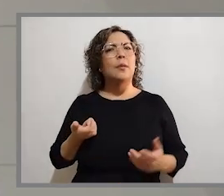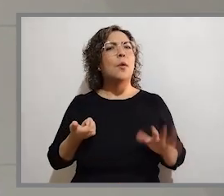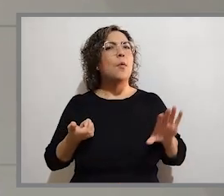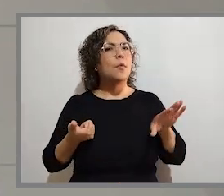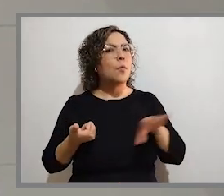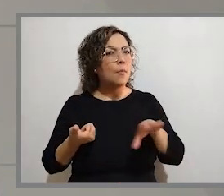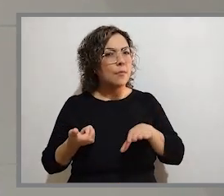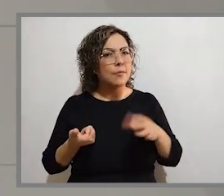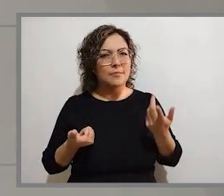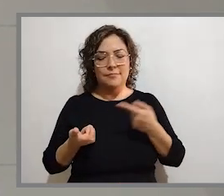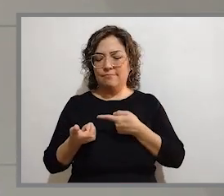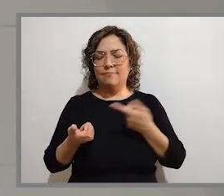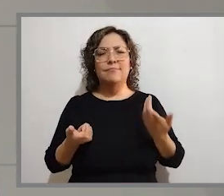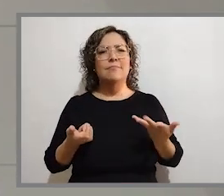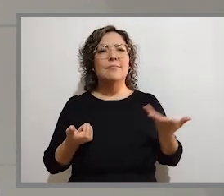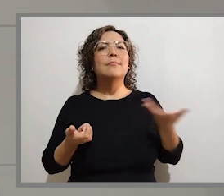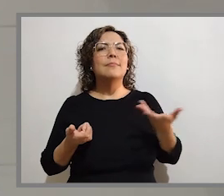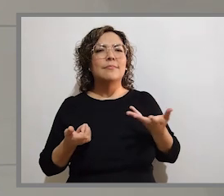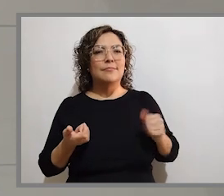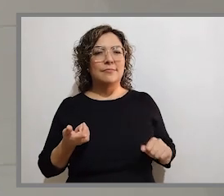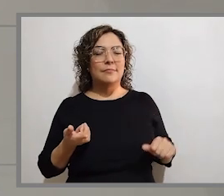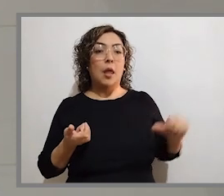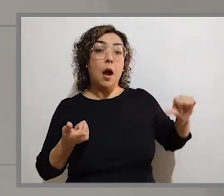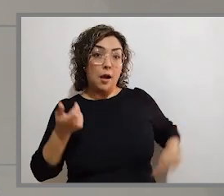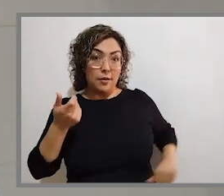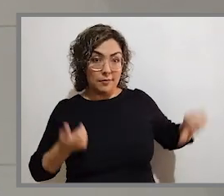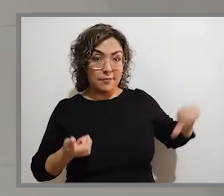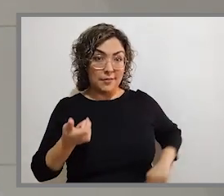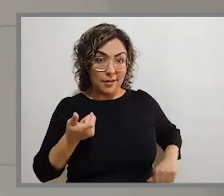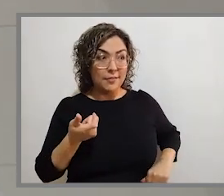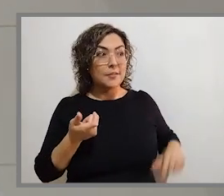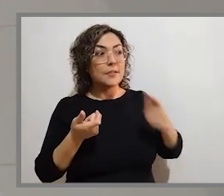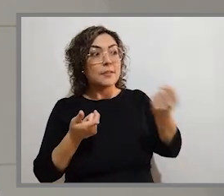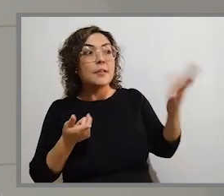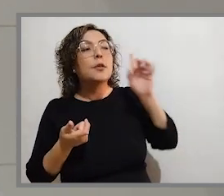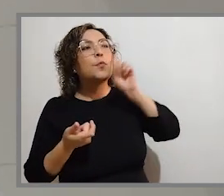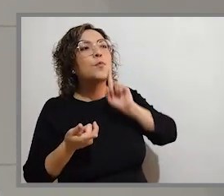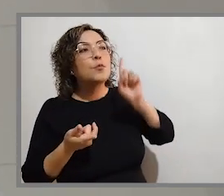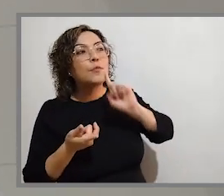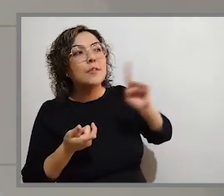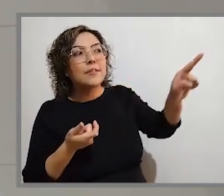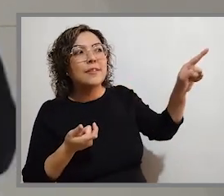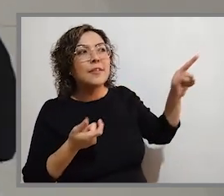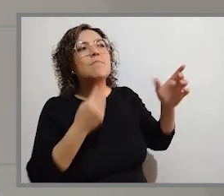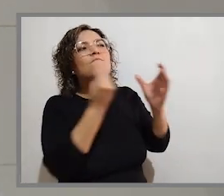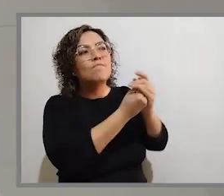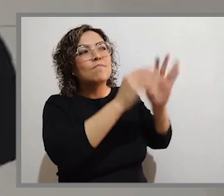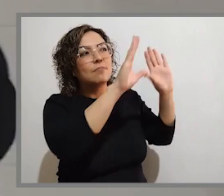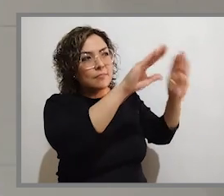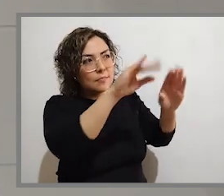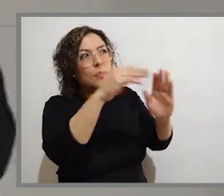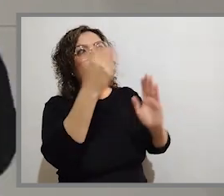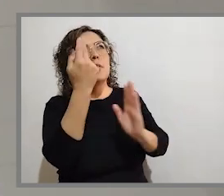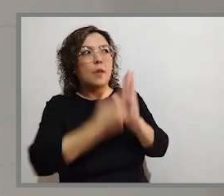en actividades que realmente les sirvan a las mujeres que soliciten este 3% para cursos,